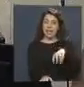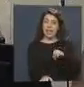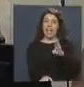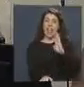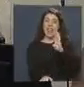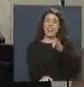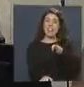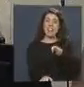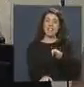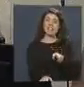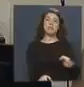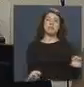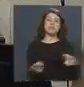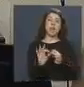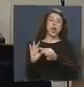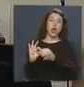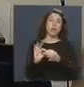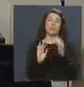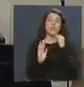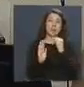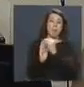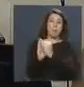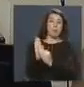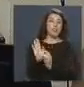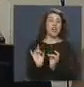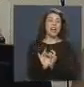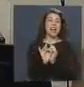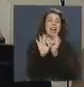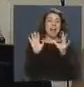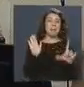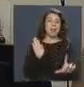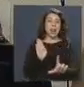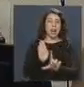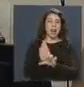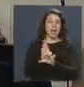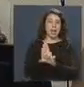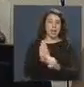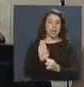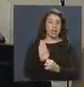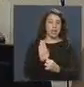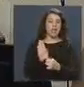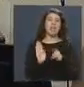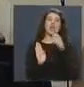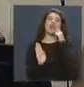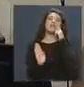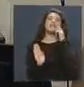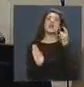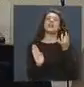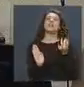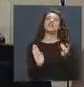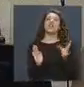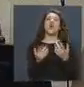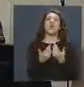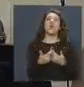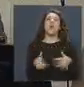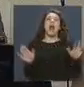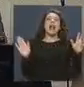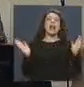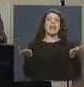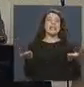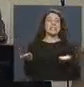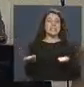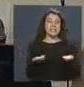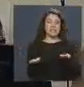debe acudir a las causales que están explícitamente señaladas en la ley. Es decir, no se trata ya de cualquier servicio. Por